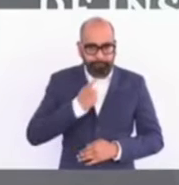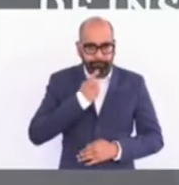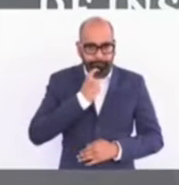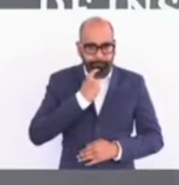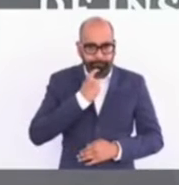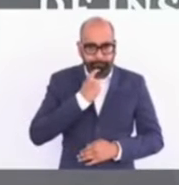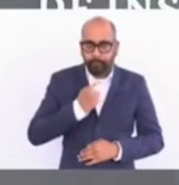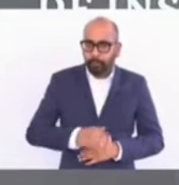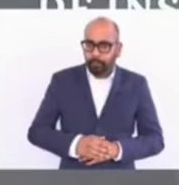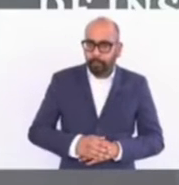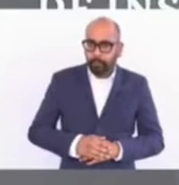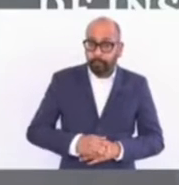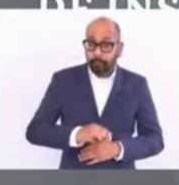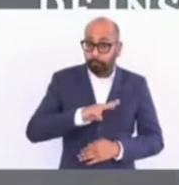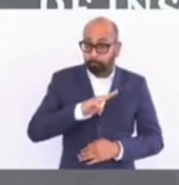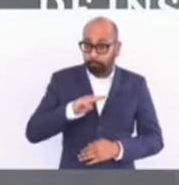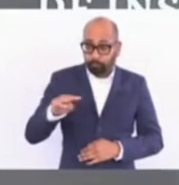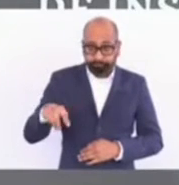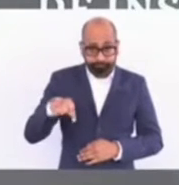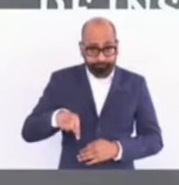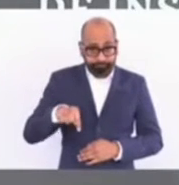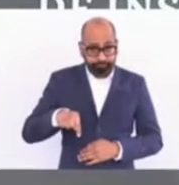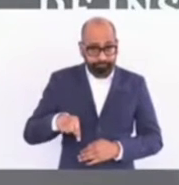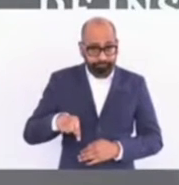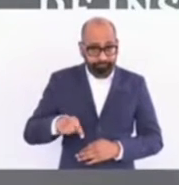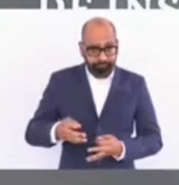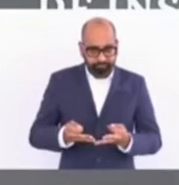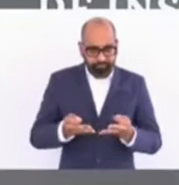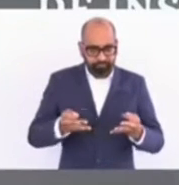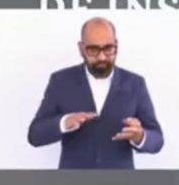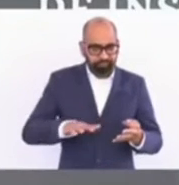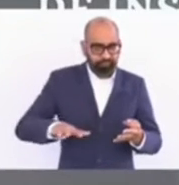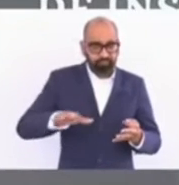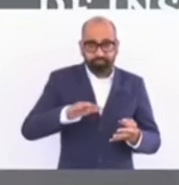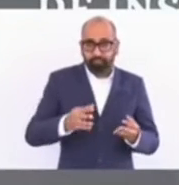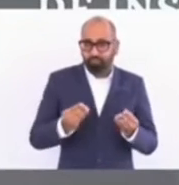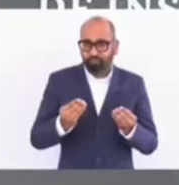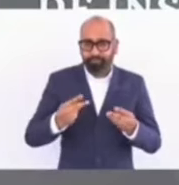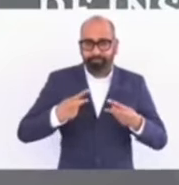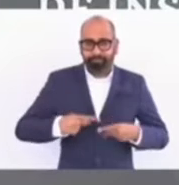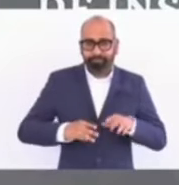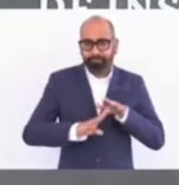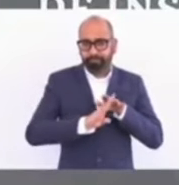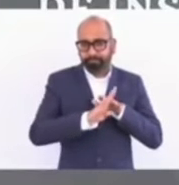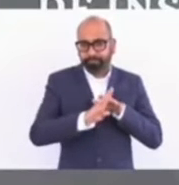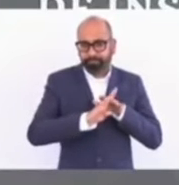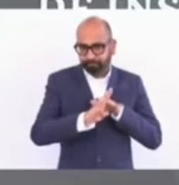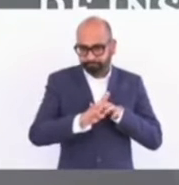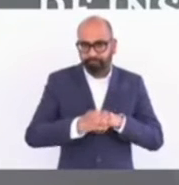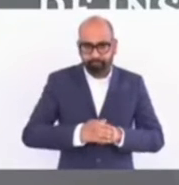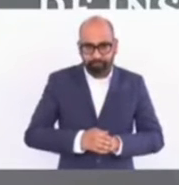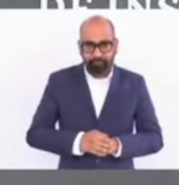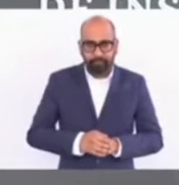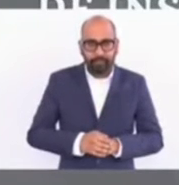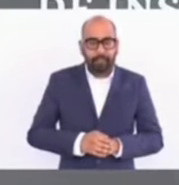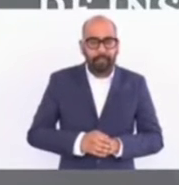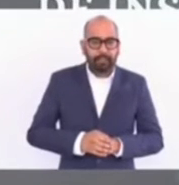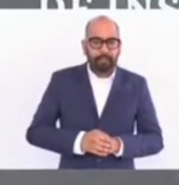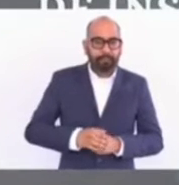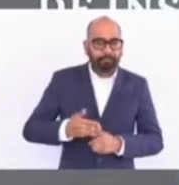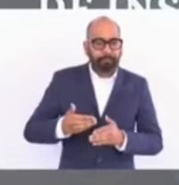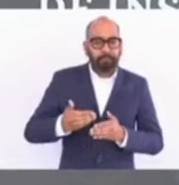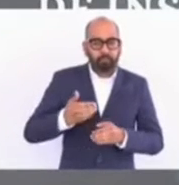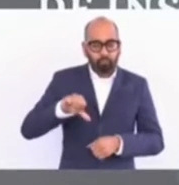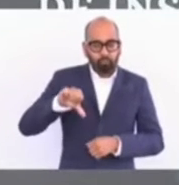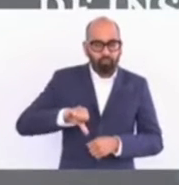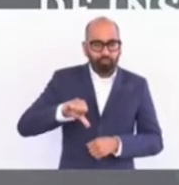es una tierra de migrantes nuestros paisanos lo señalábamos